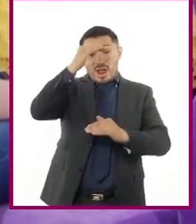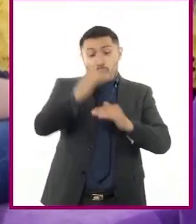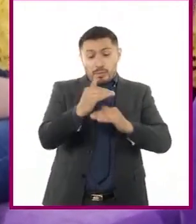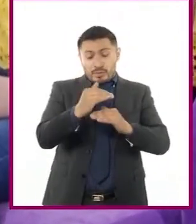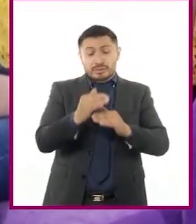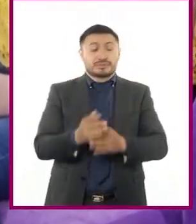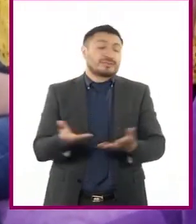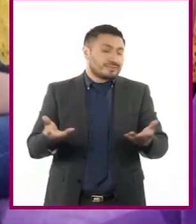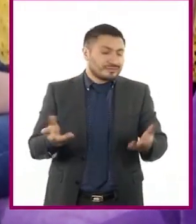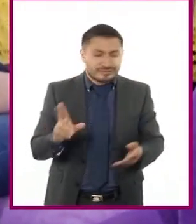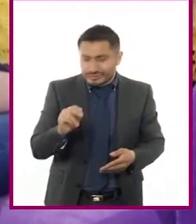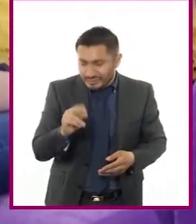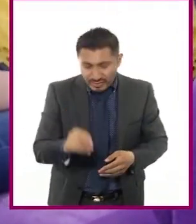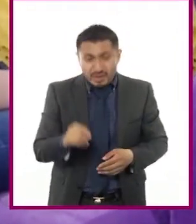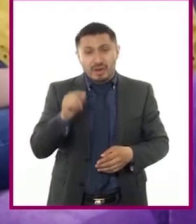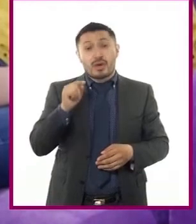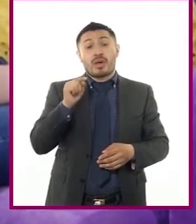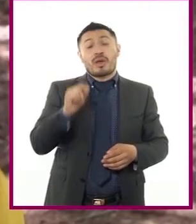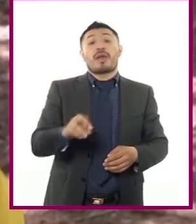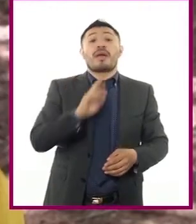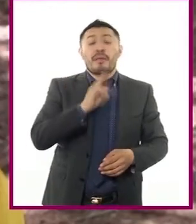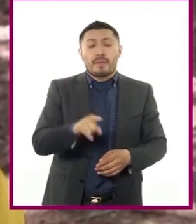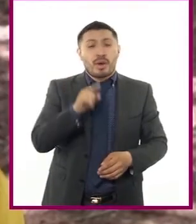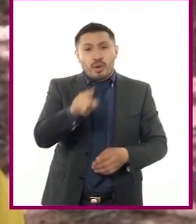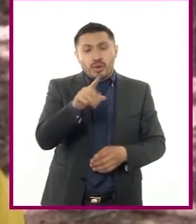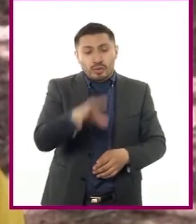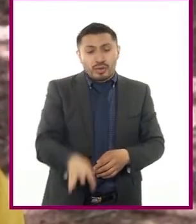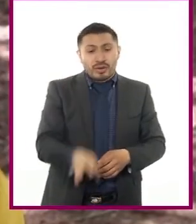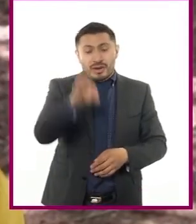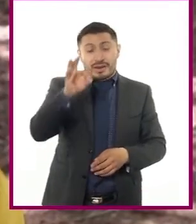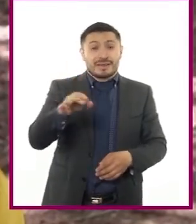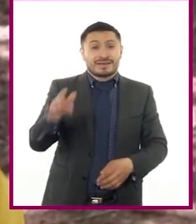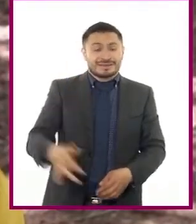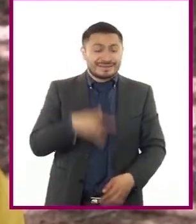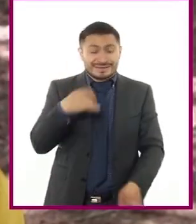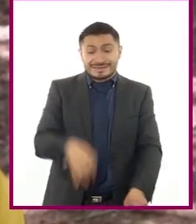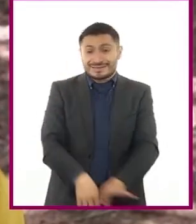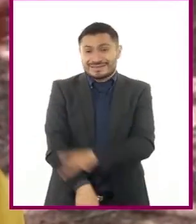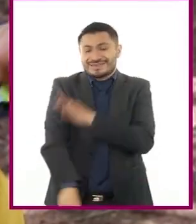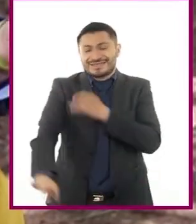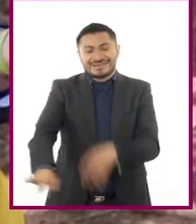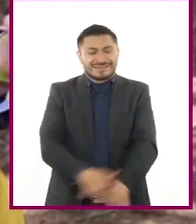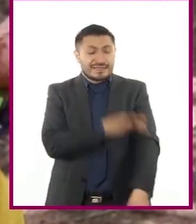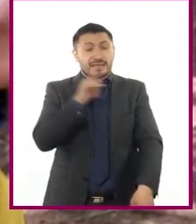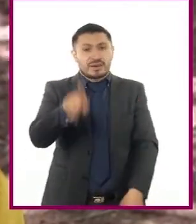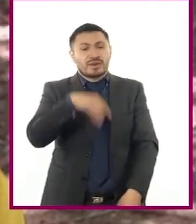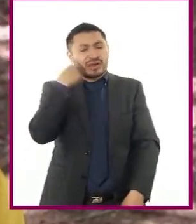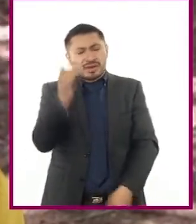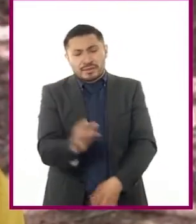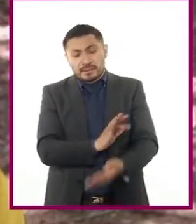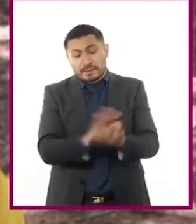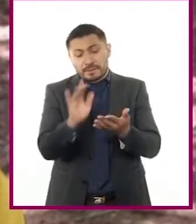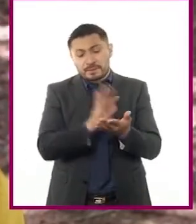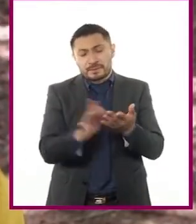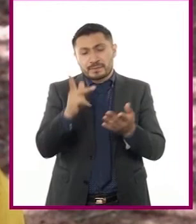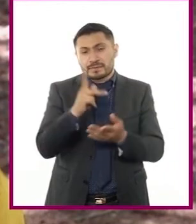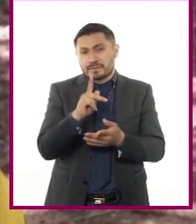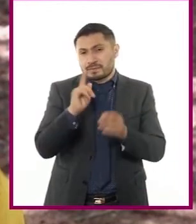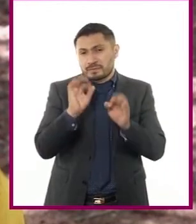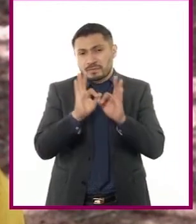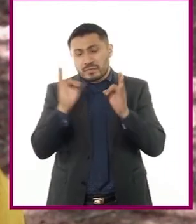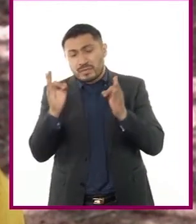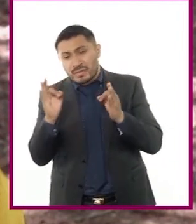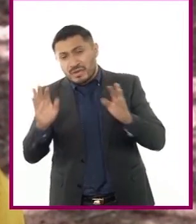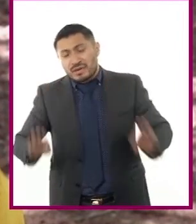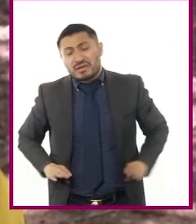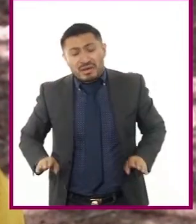blandas, sino por la emoción que te provocan. Y si los jóvenes quieren leer, un tipo de poemas o